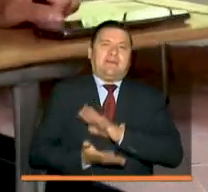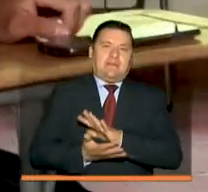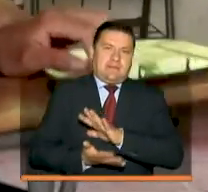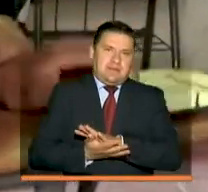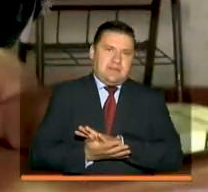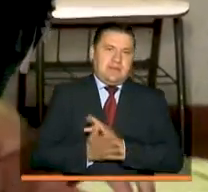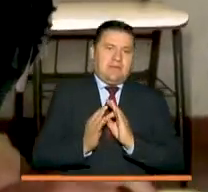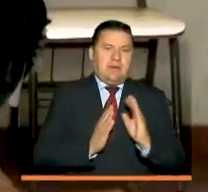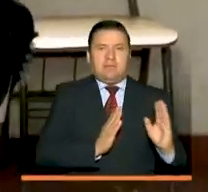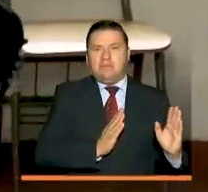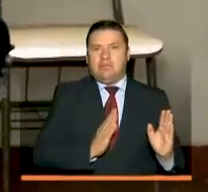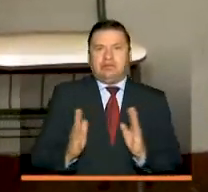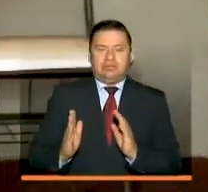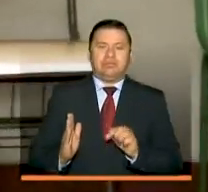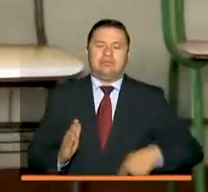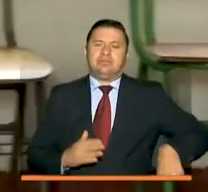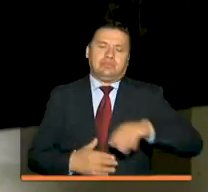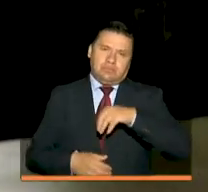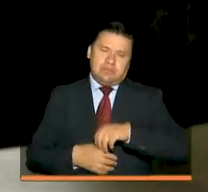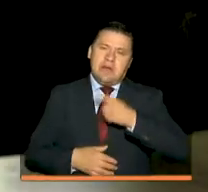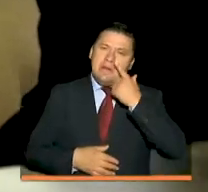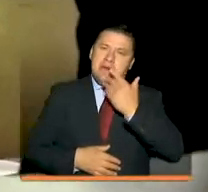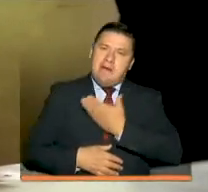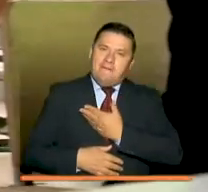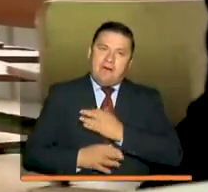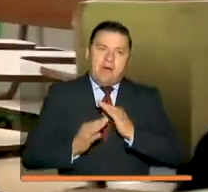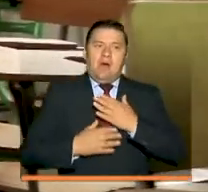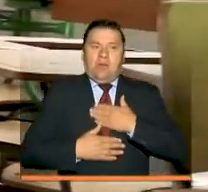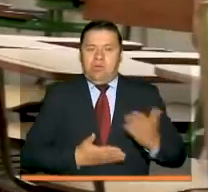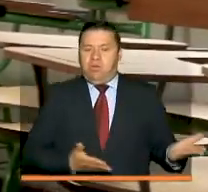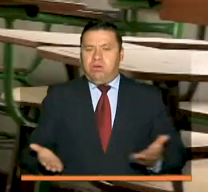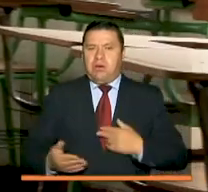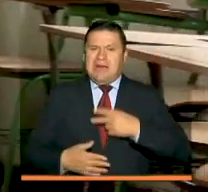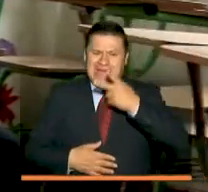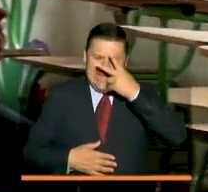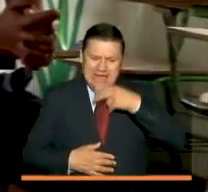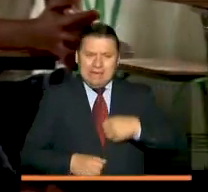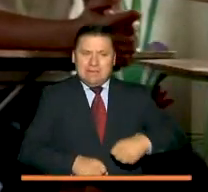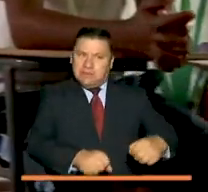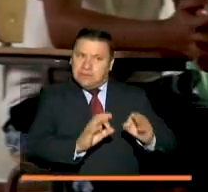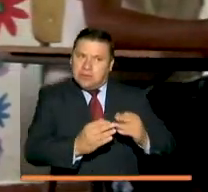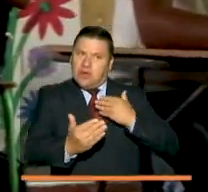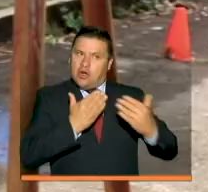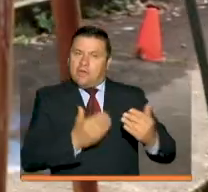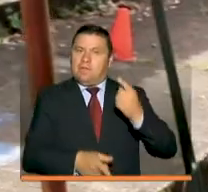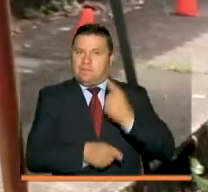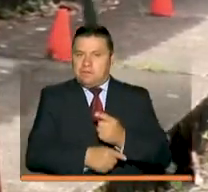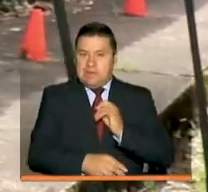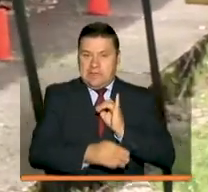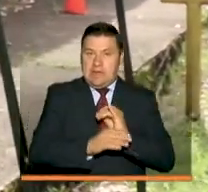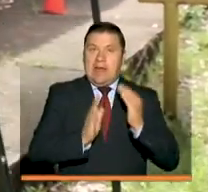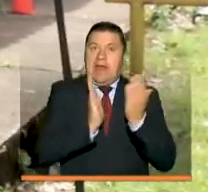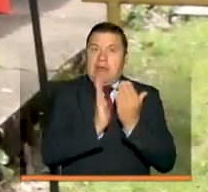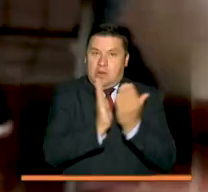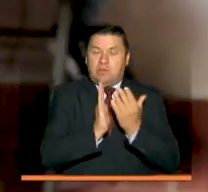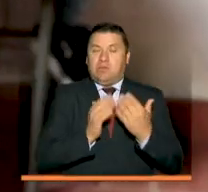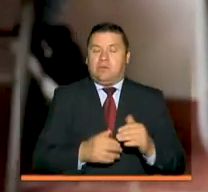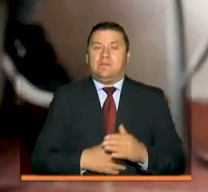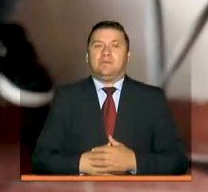y esa garantía a los padres de familia que han depositado su confianza en la institución